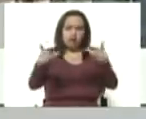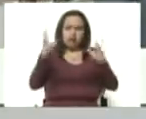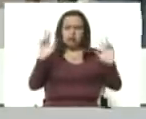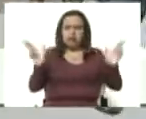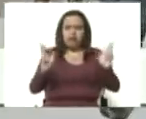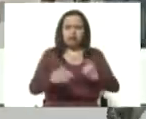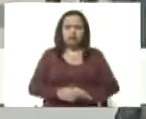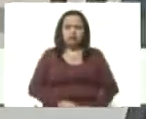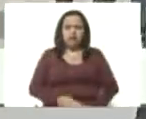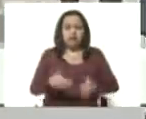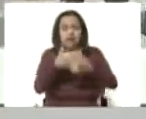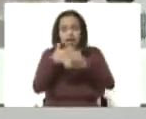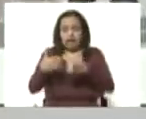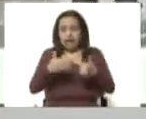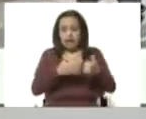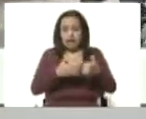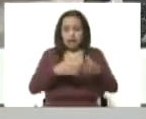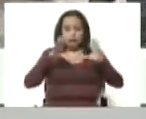guerra eléctrica,